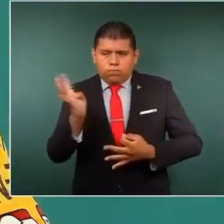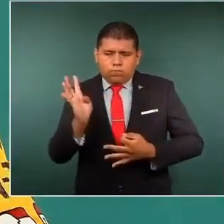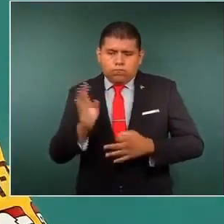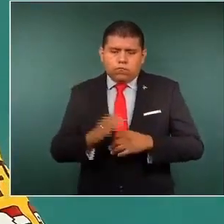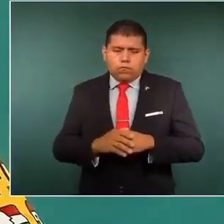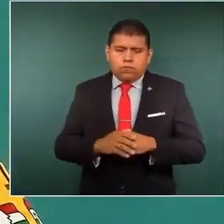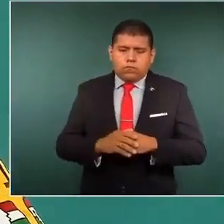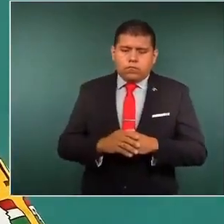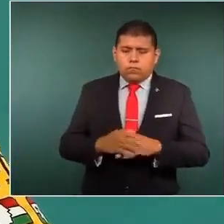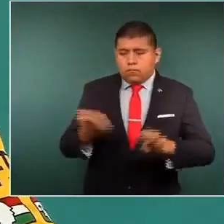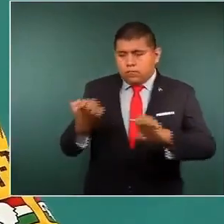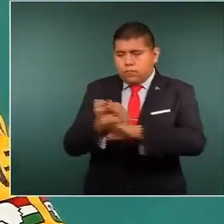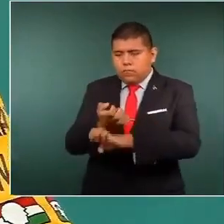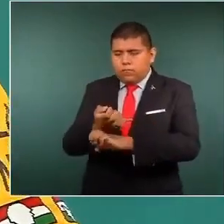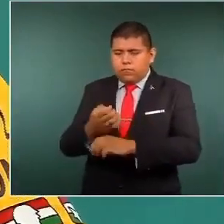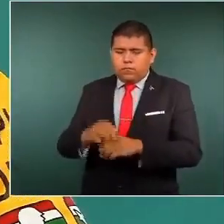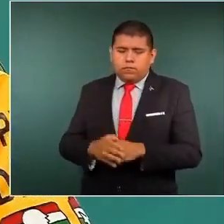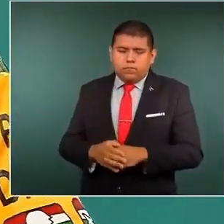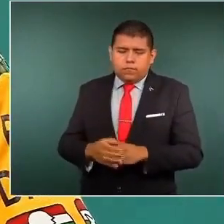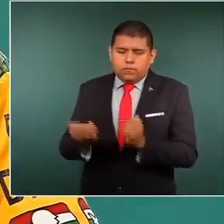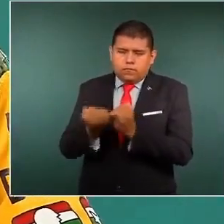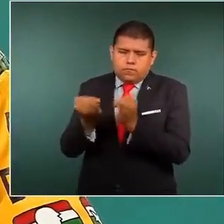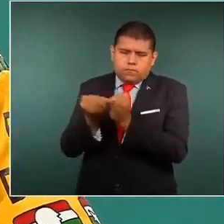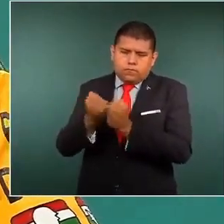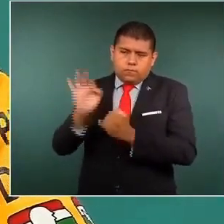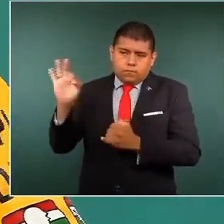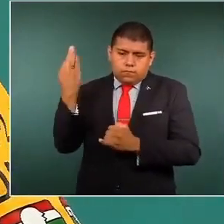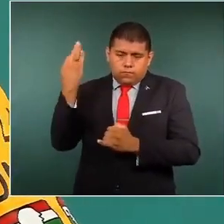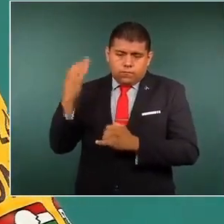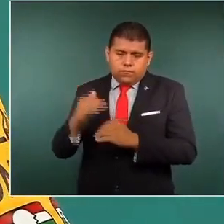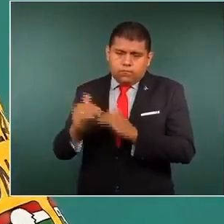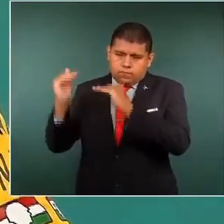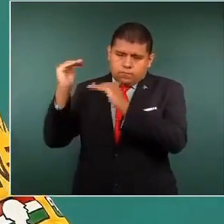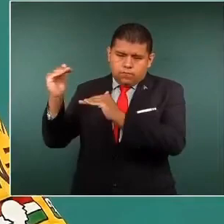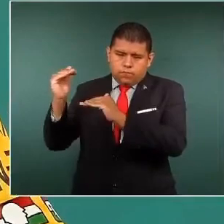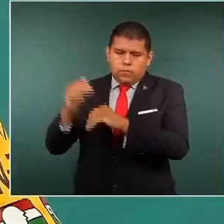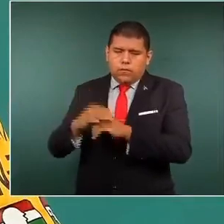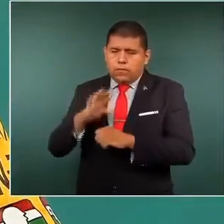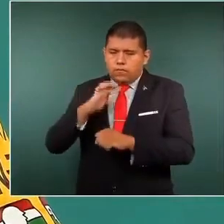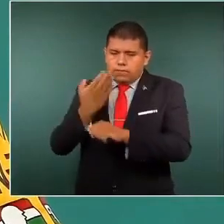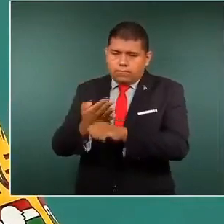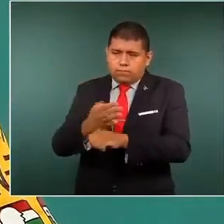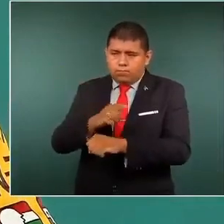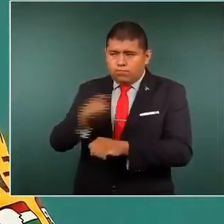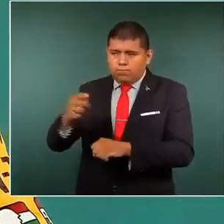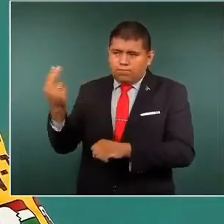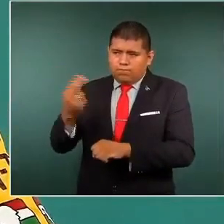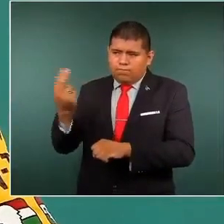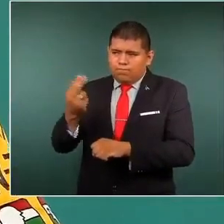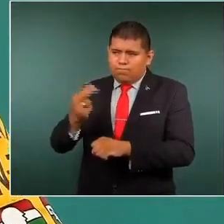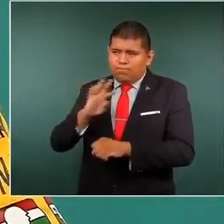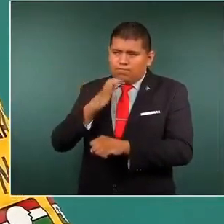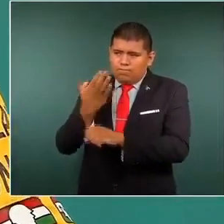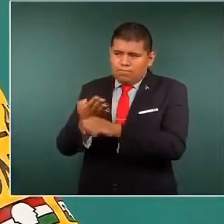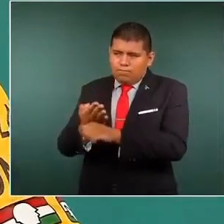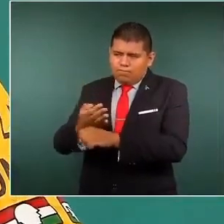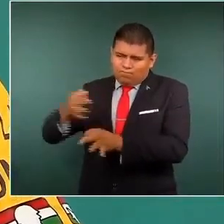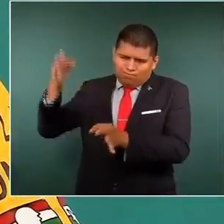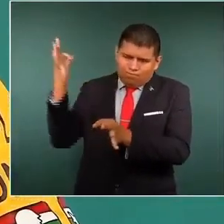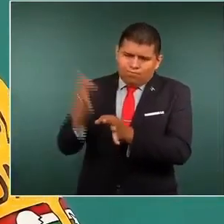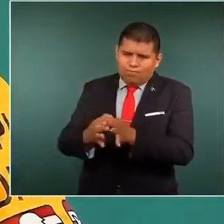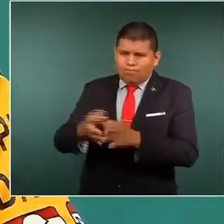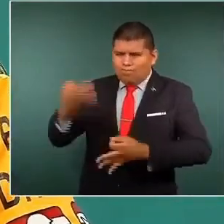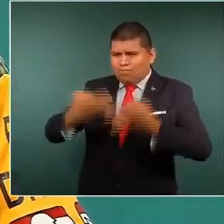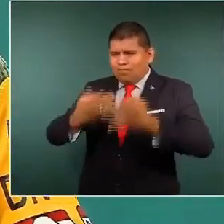tanto de nivel estatal como federal, pues que cumplan con la responsabilidad que les toca en